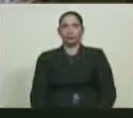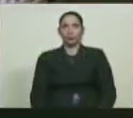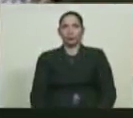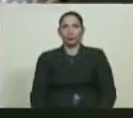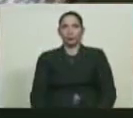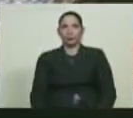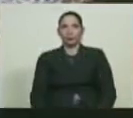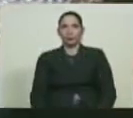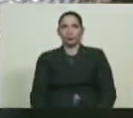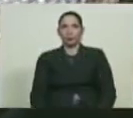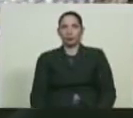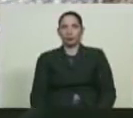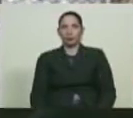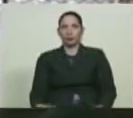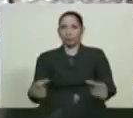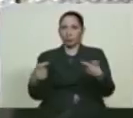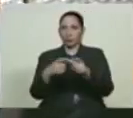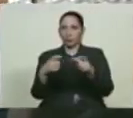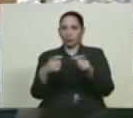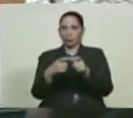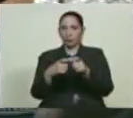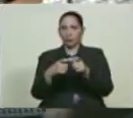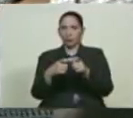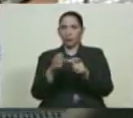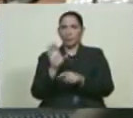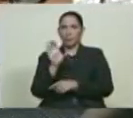de los carnets de la patria que se estaban robando